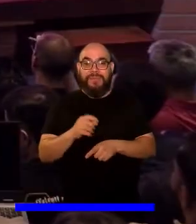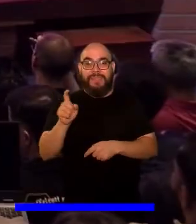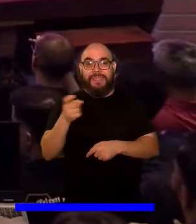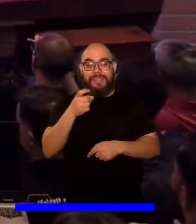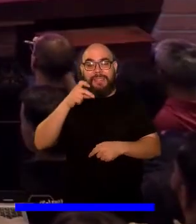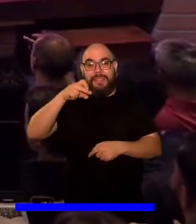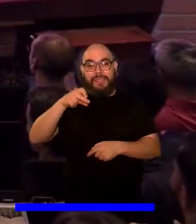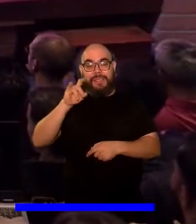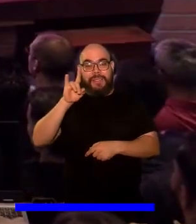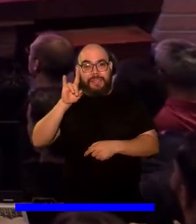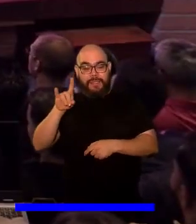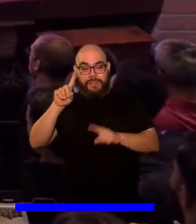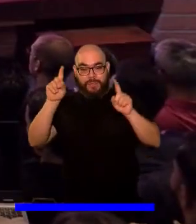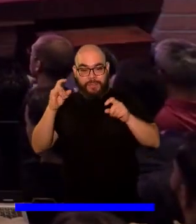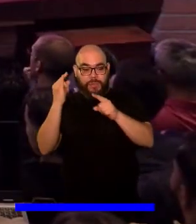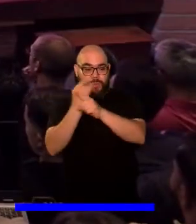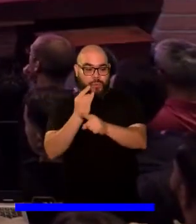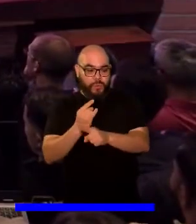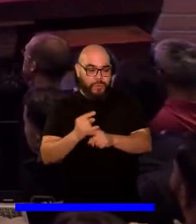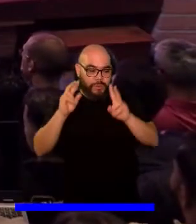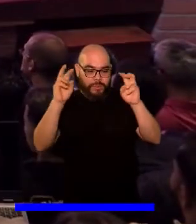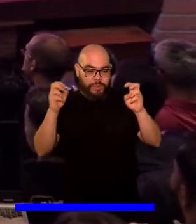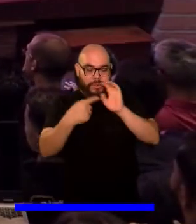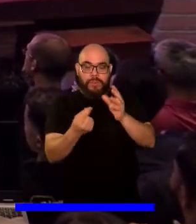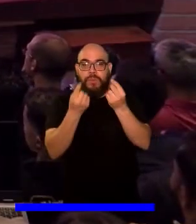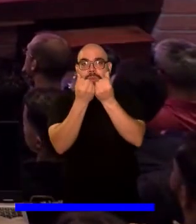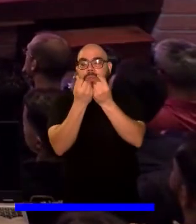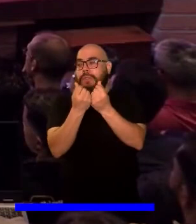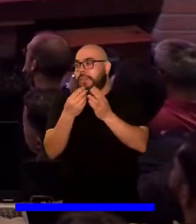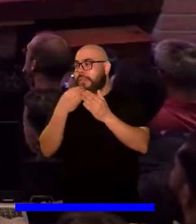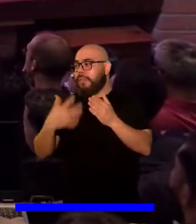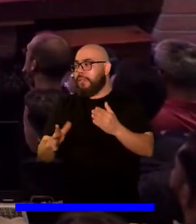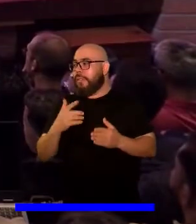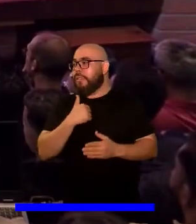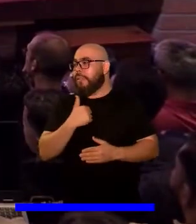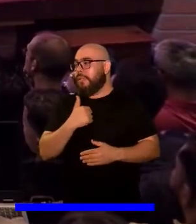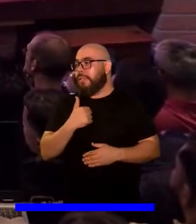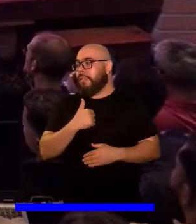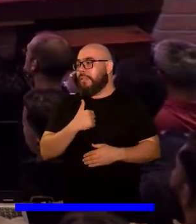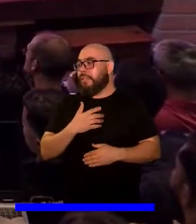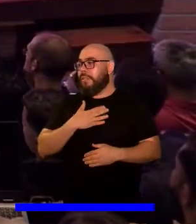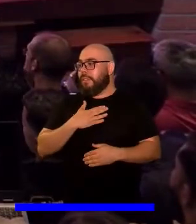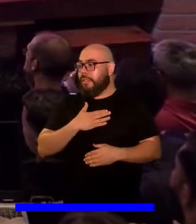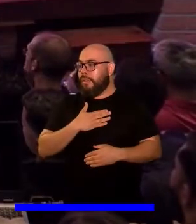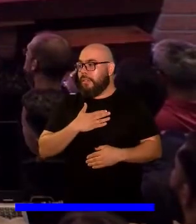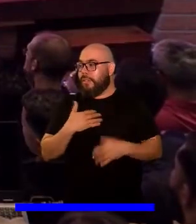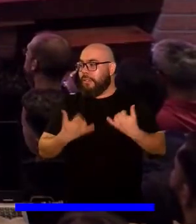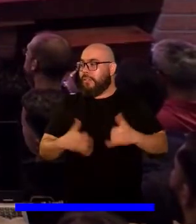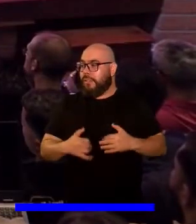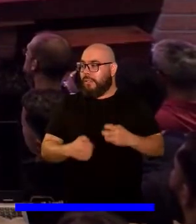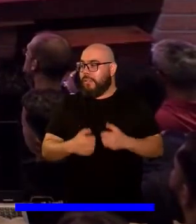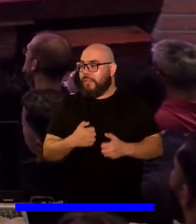utilizan normalmente para hacer la IA, están escasas. Tanto es así que a mí me duele como jugador, como gamer,